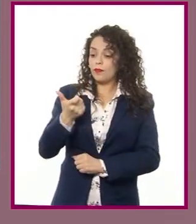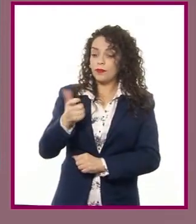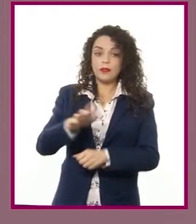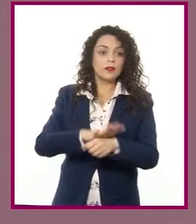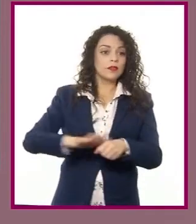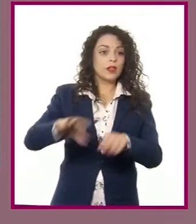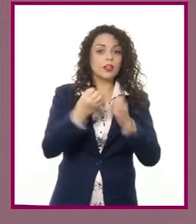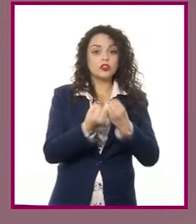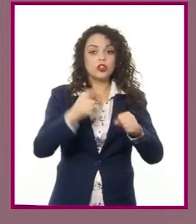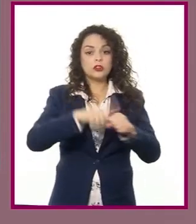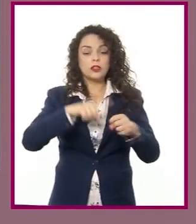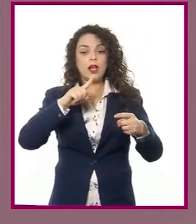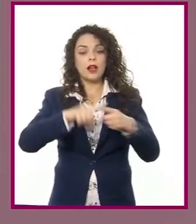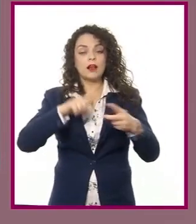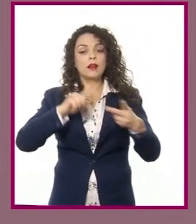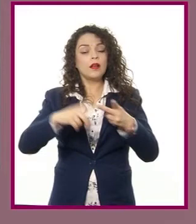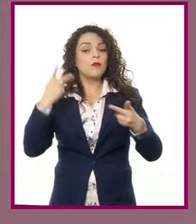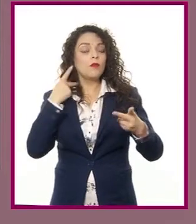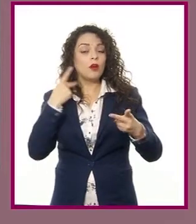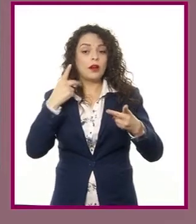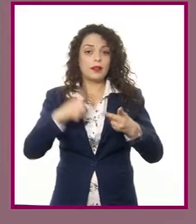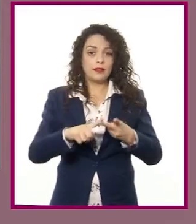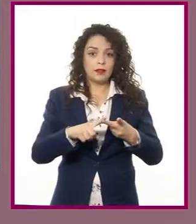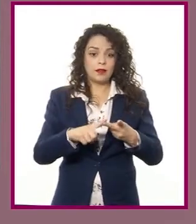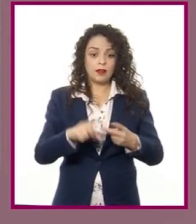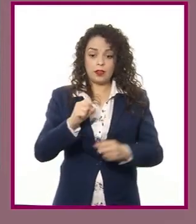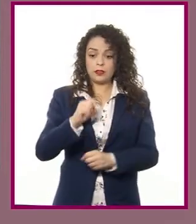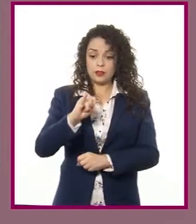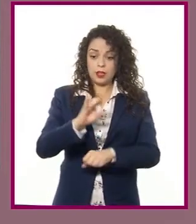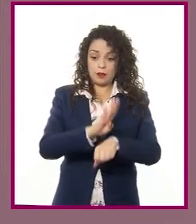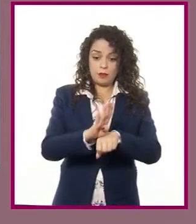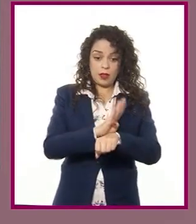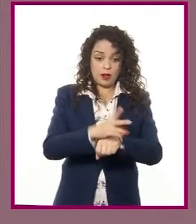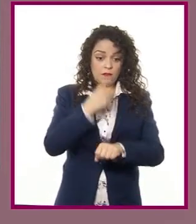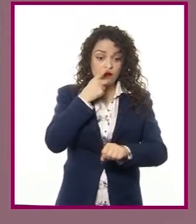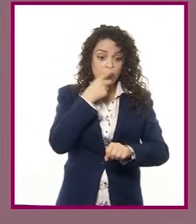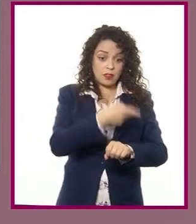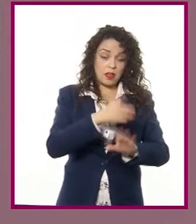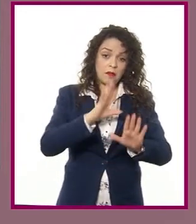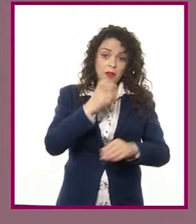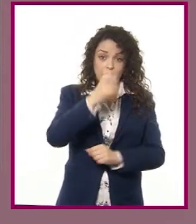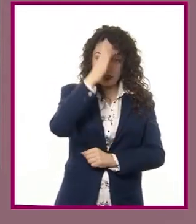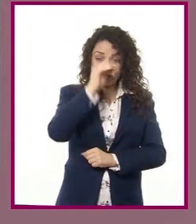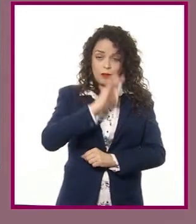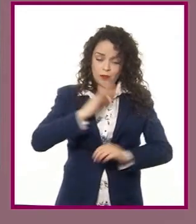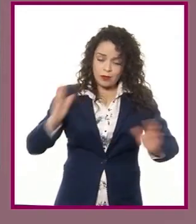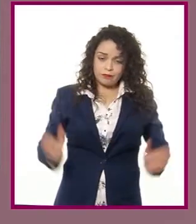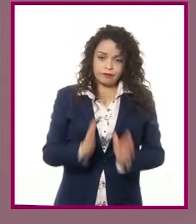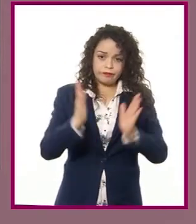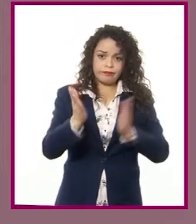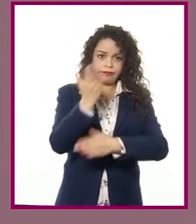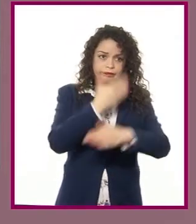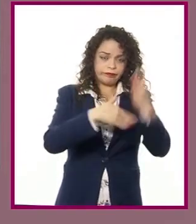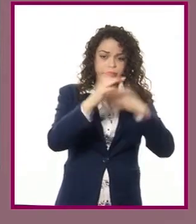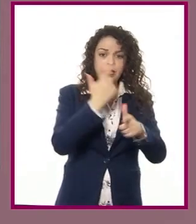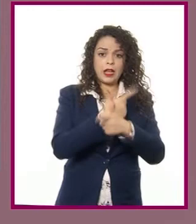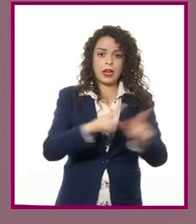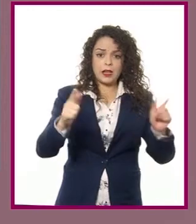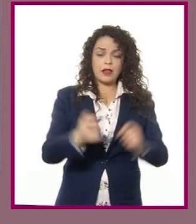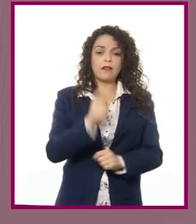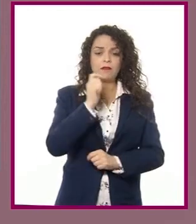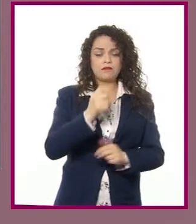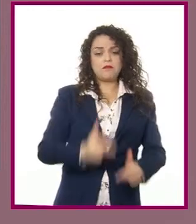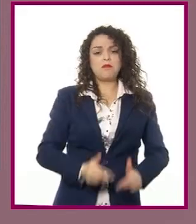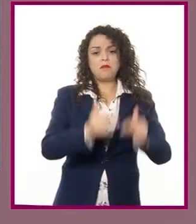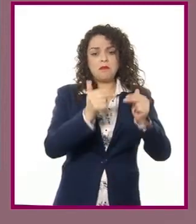y políticos. Los que están a favor argumentan que el acuerdo motivará el crecimiento y la libertad económicos,